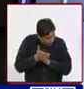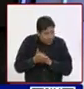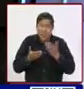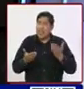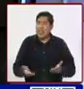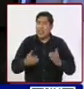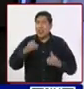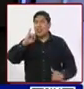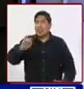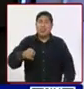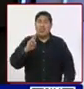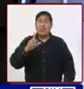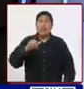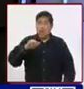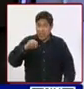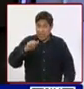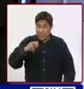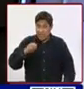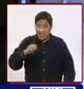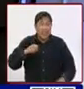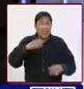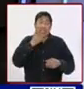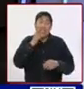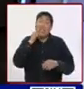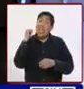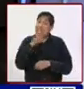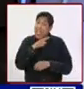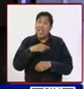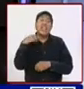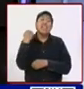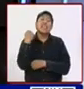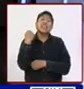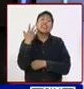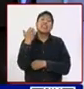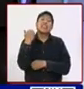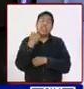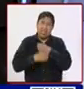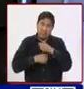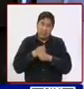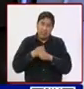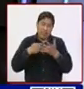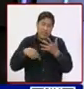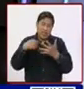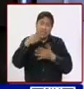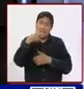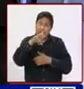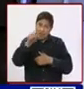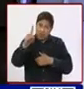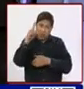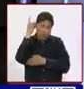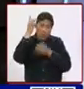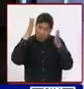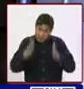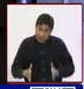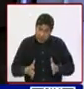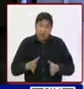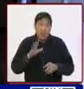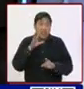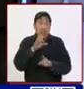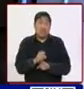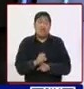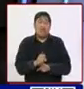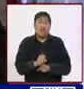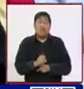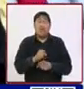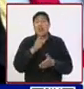acá, Juliana Terán. Ella tiene 15 años de edad y está entre los 31 bolivianos hasta la fecha que ha